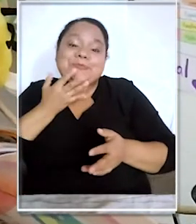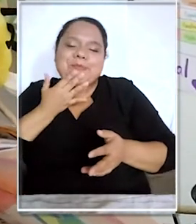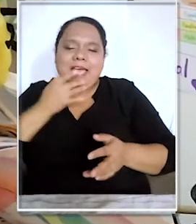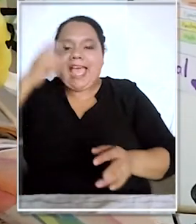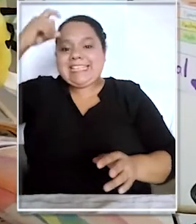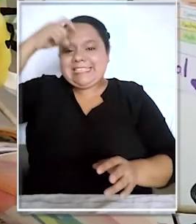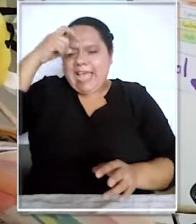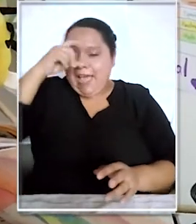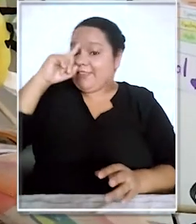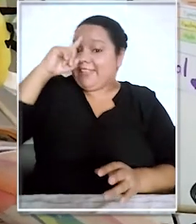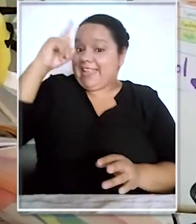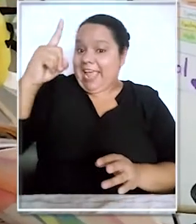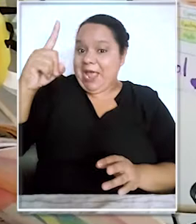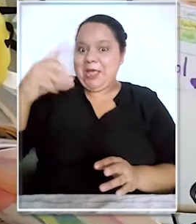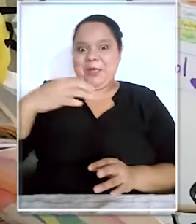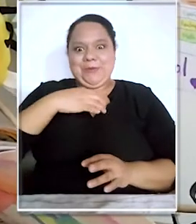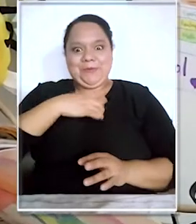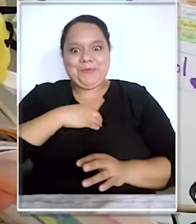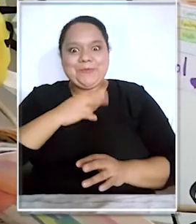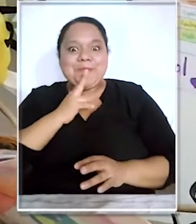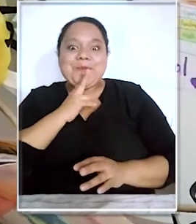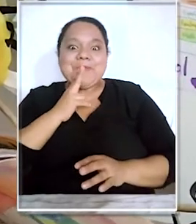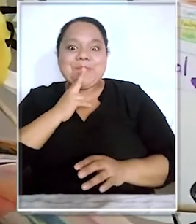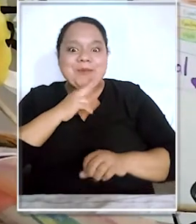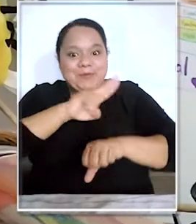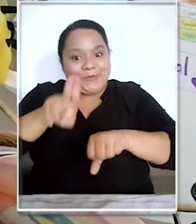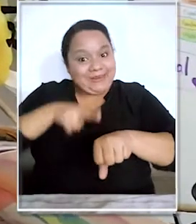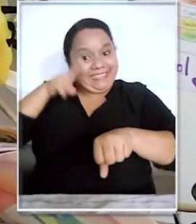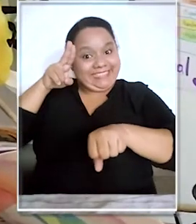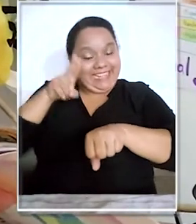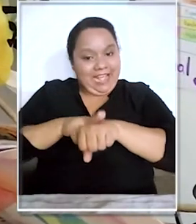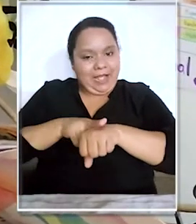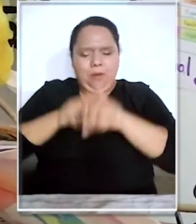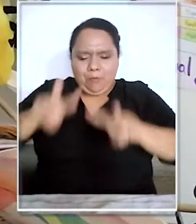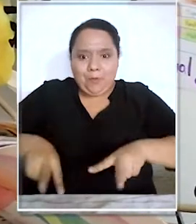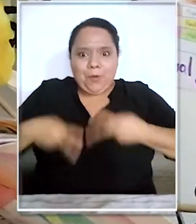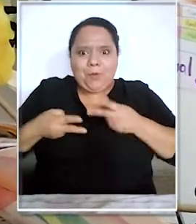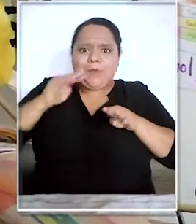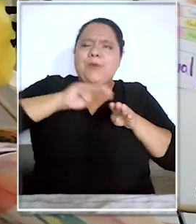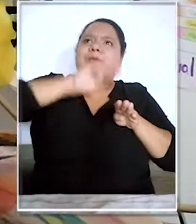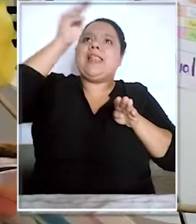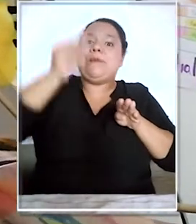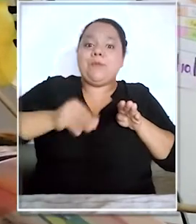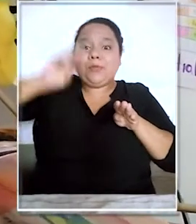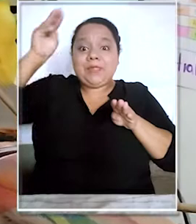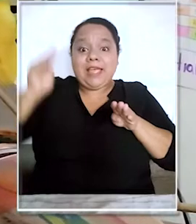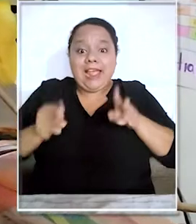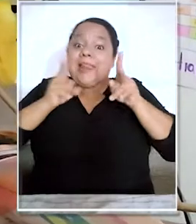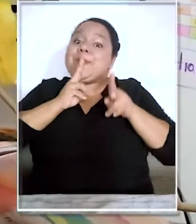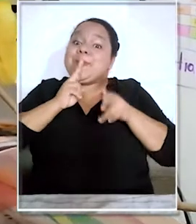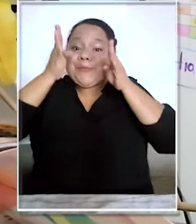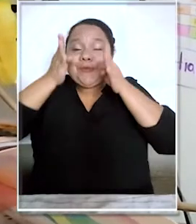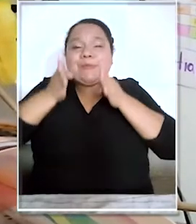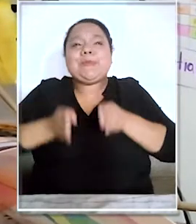la eligieron ave nacional de Honduras. Y así vive en las montañas, admirada por todos